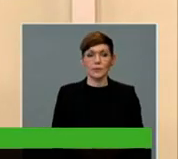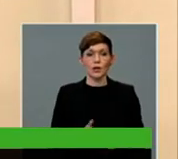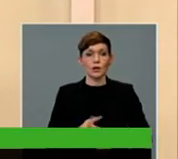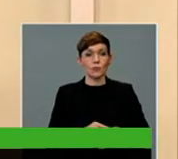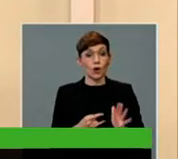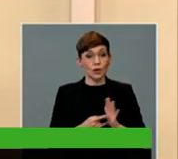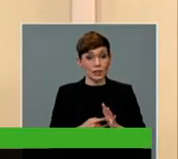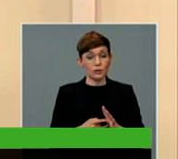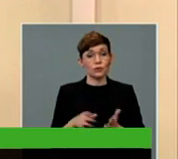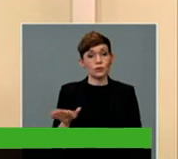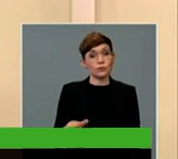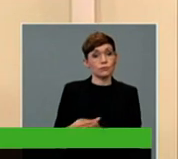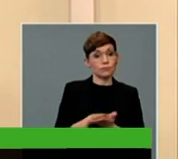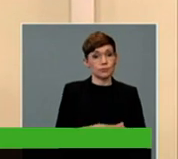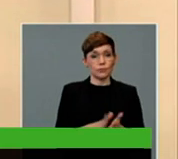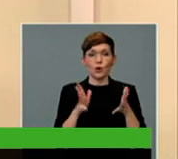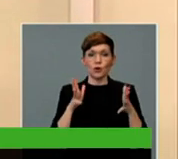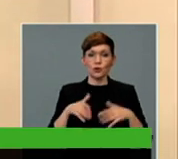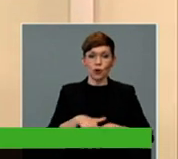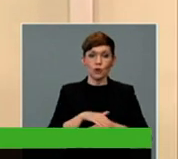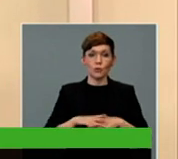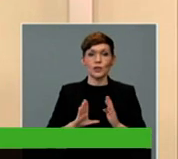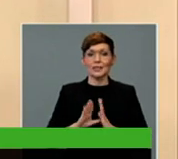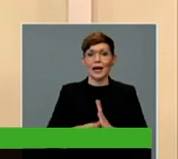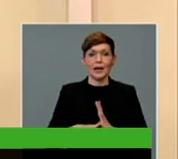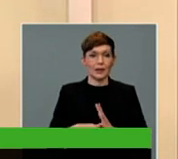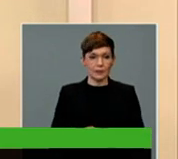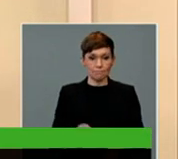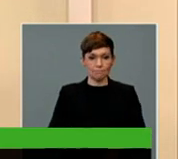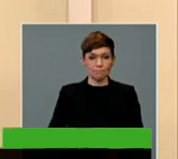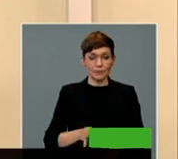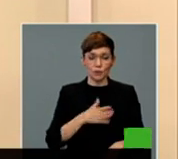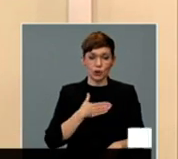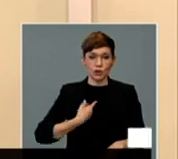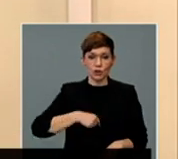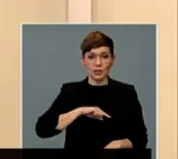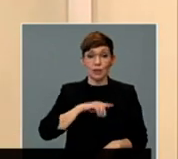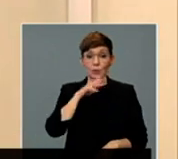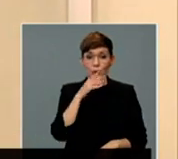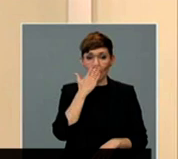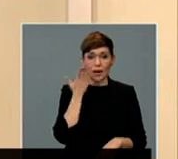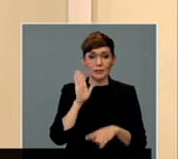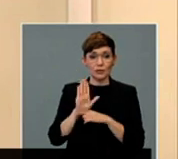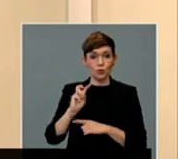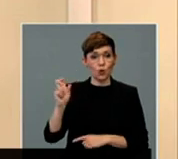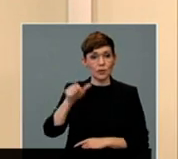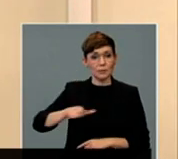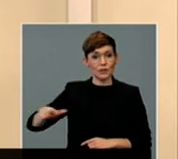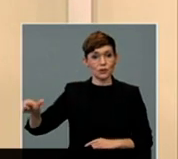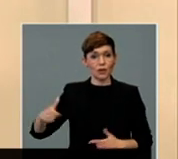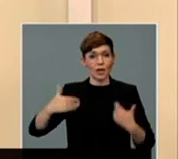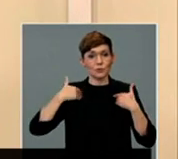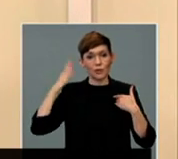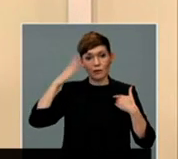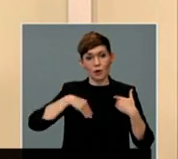llegado, como saben, a este Consejo de Gobierno mucho más tarde de lo que hubiéramos deseado. La actitud irresponsable de quienes jugaron durante